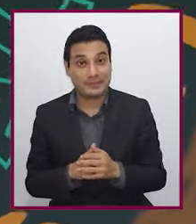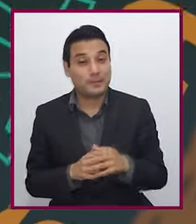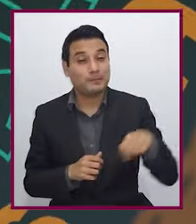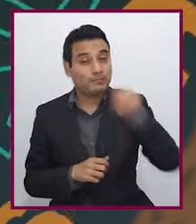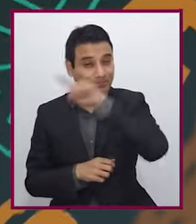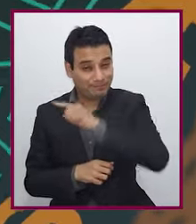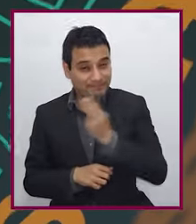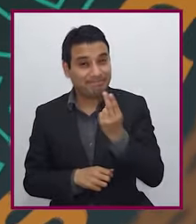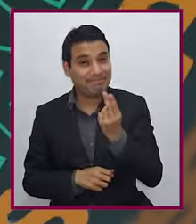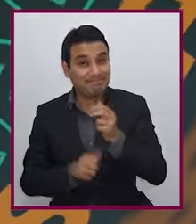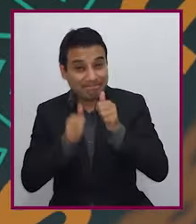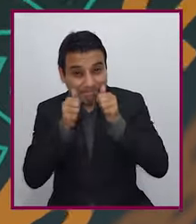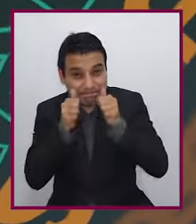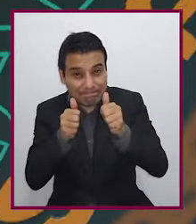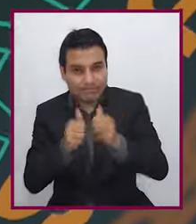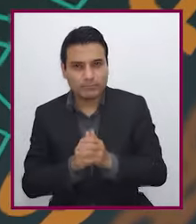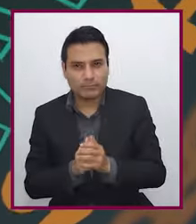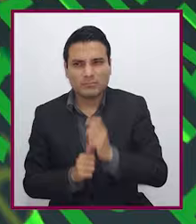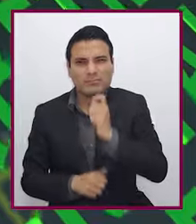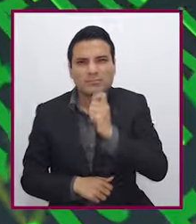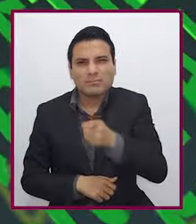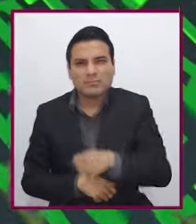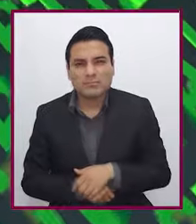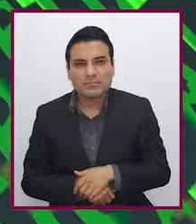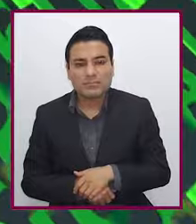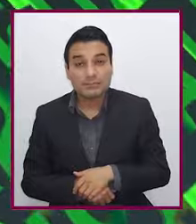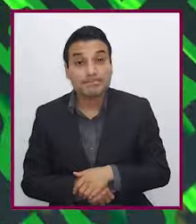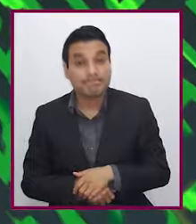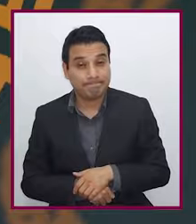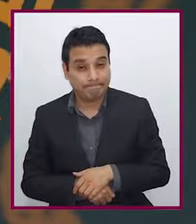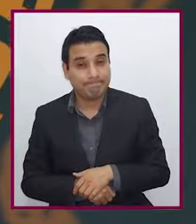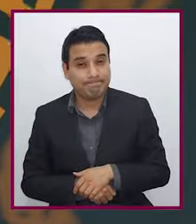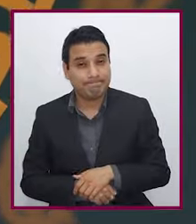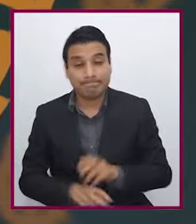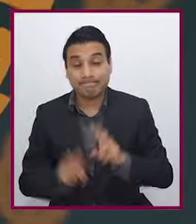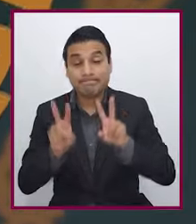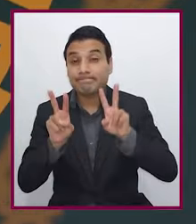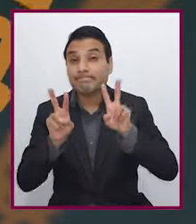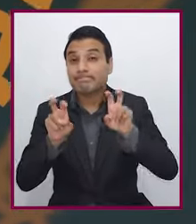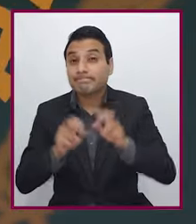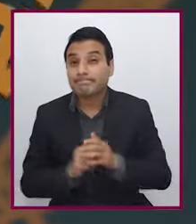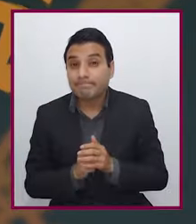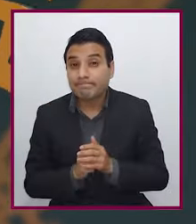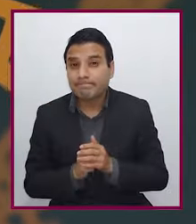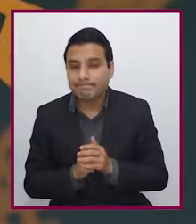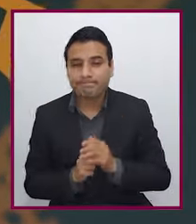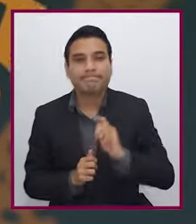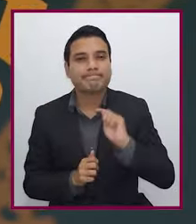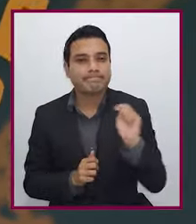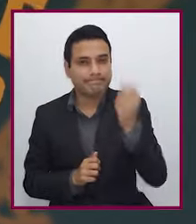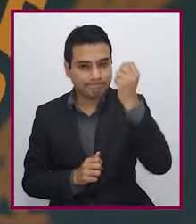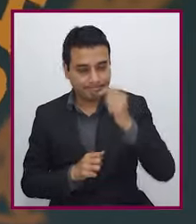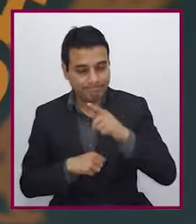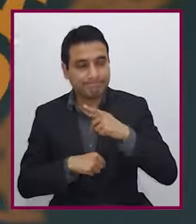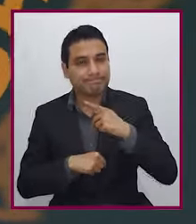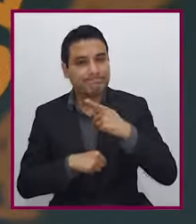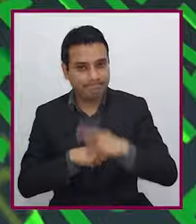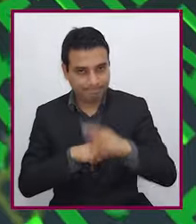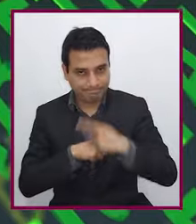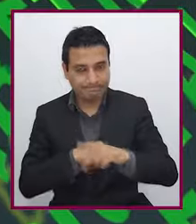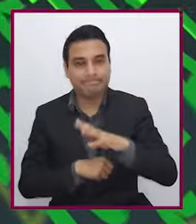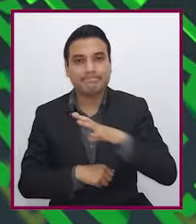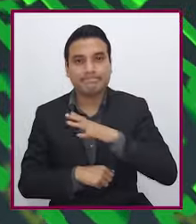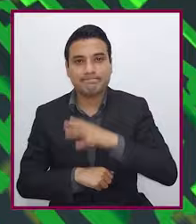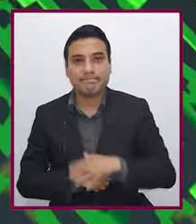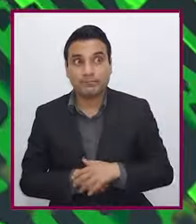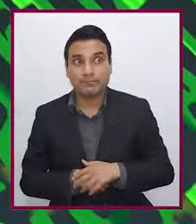algo a lo que debemos prestarle especial interés. ¿A qué te refieres, Axel? Estoy hablando sobre los riesgos ocultos de la tecnología.